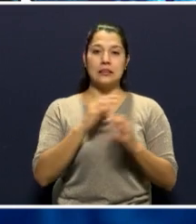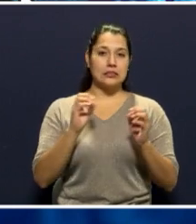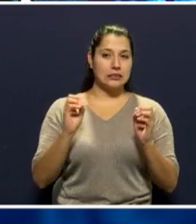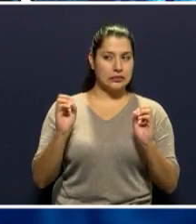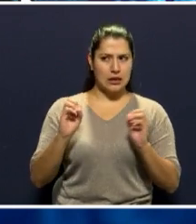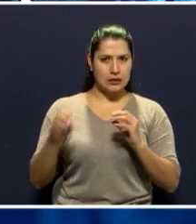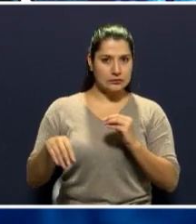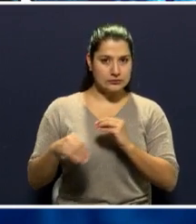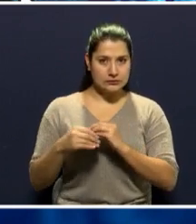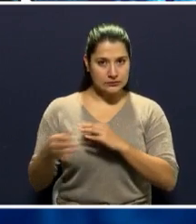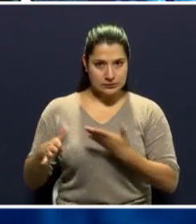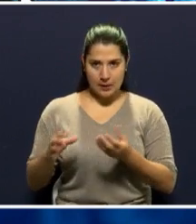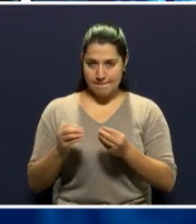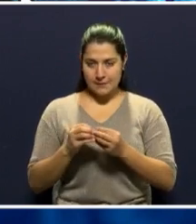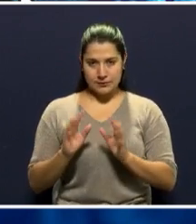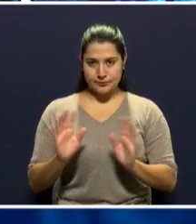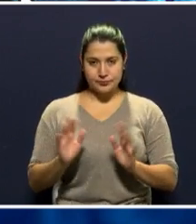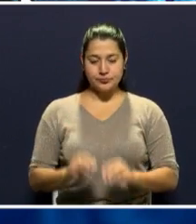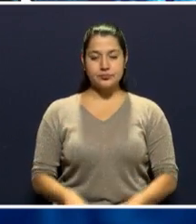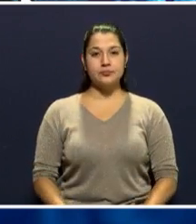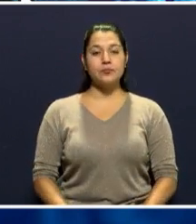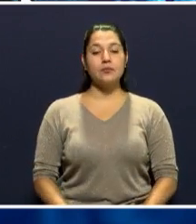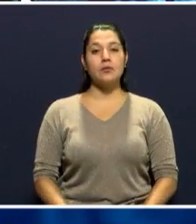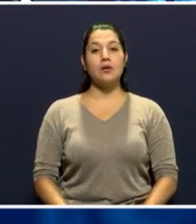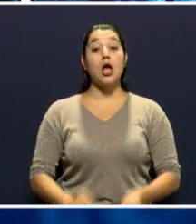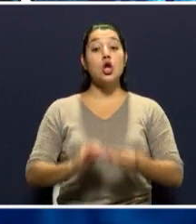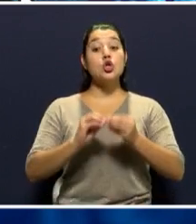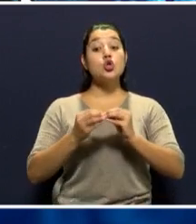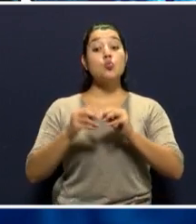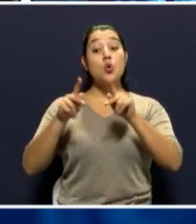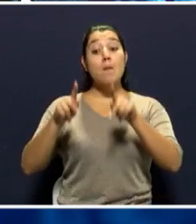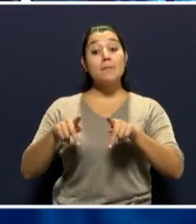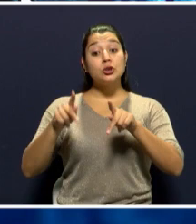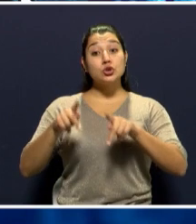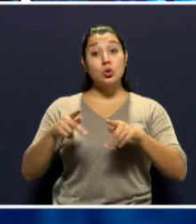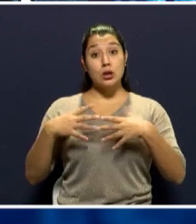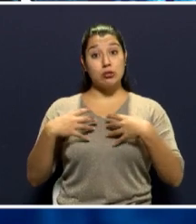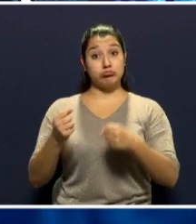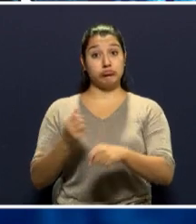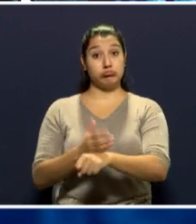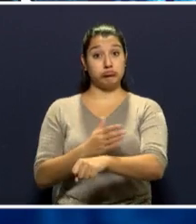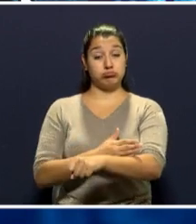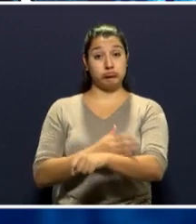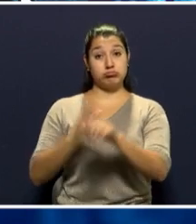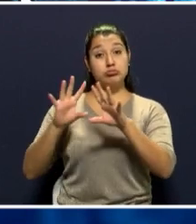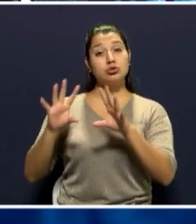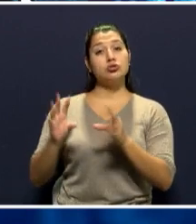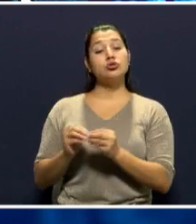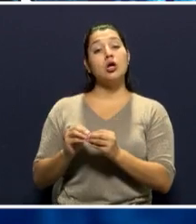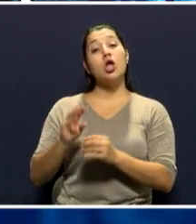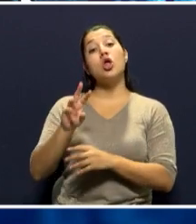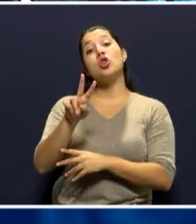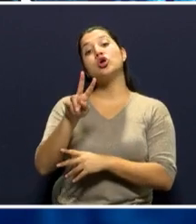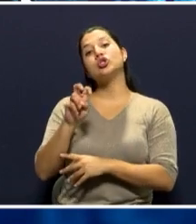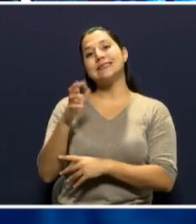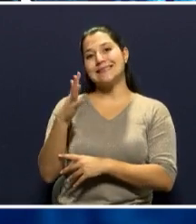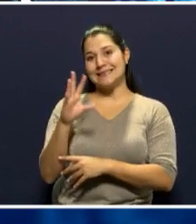desde hace 4 días. El total de recuperados es de 216